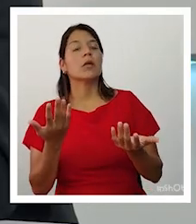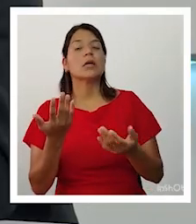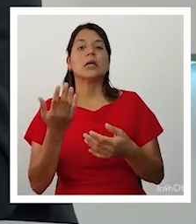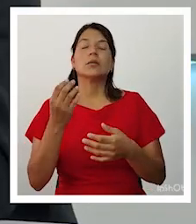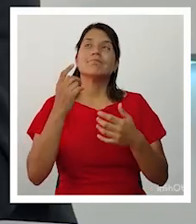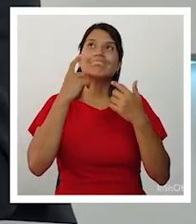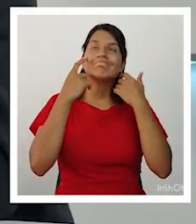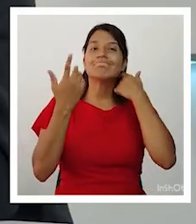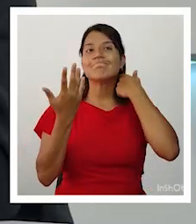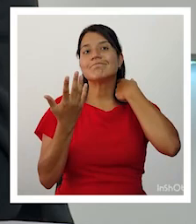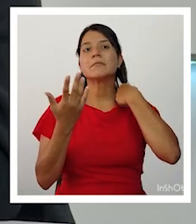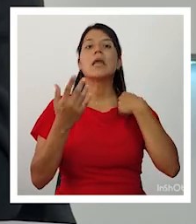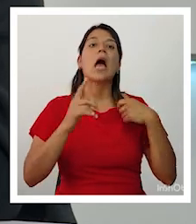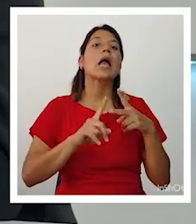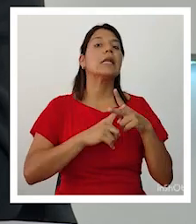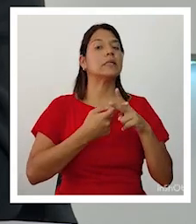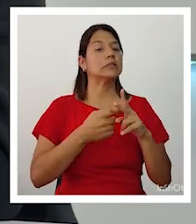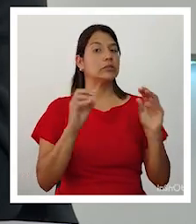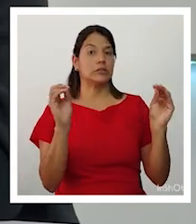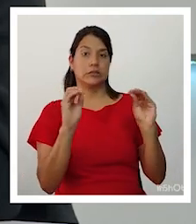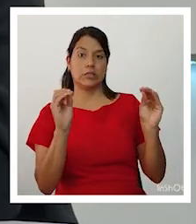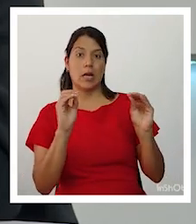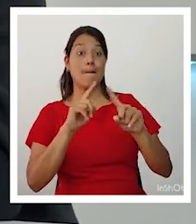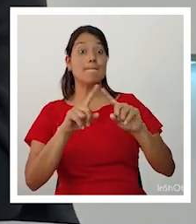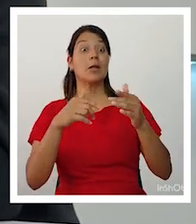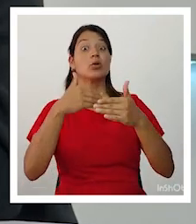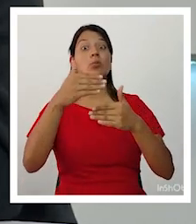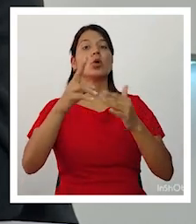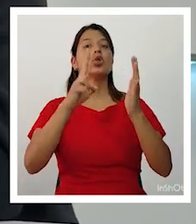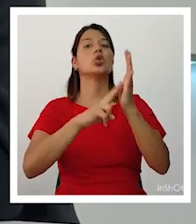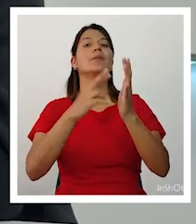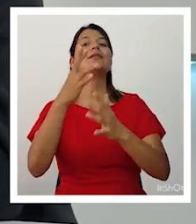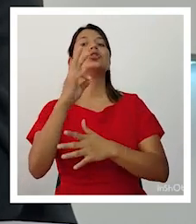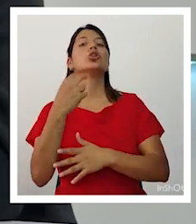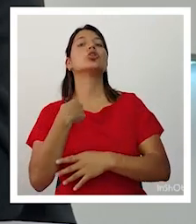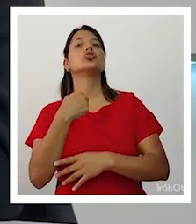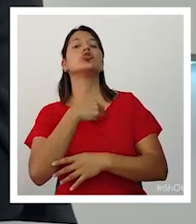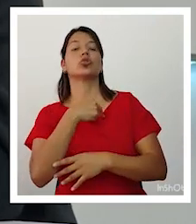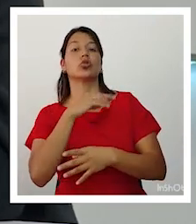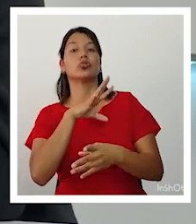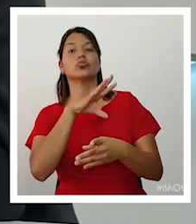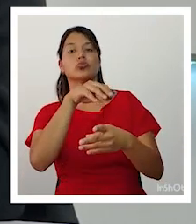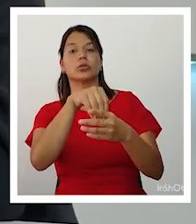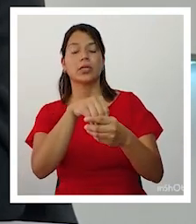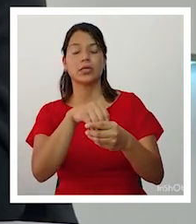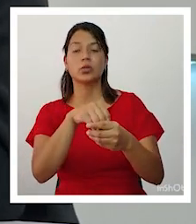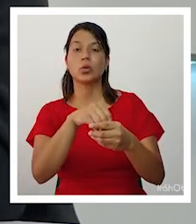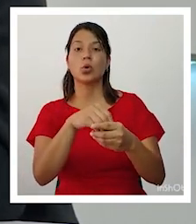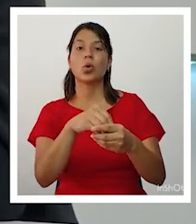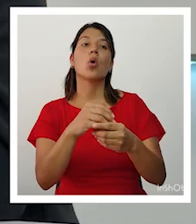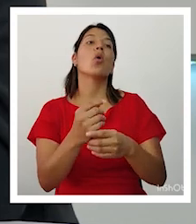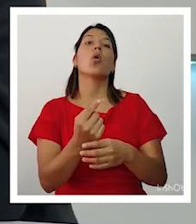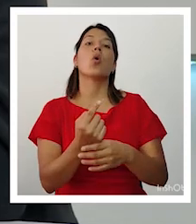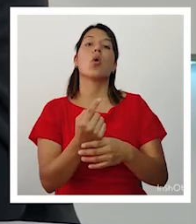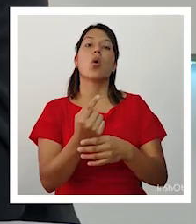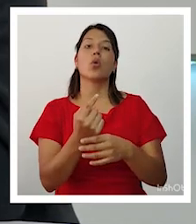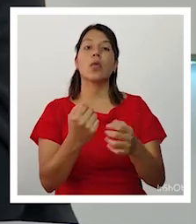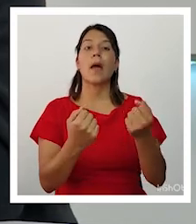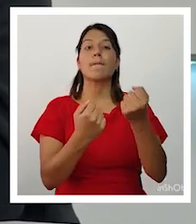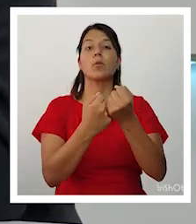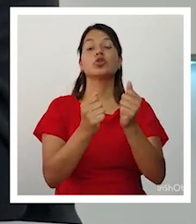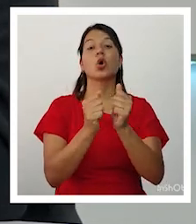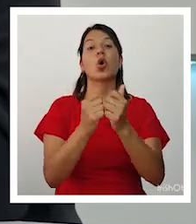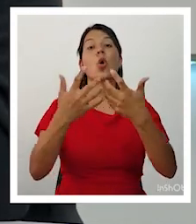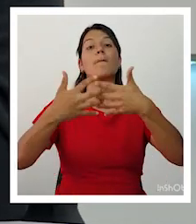sea, al principio no, pero en el 2017 nosotros fuimos parte de una muestra con la Compañía Nacional de